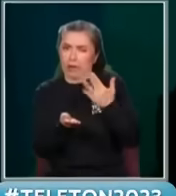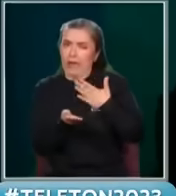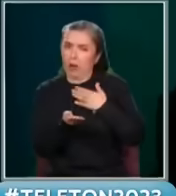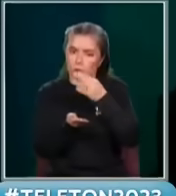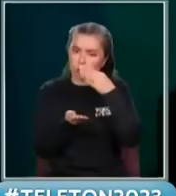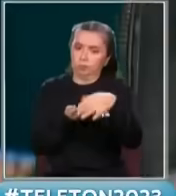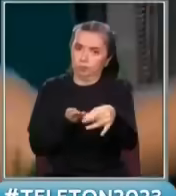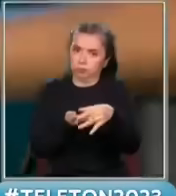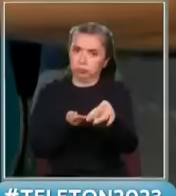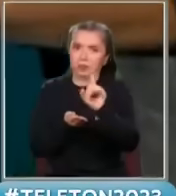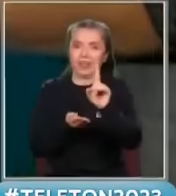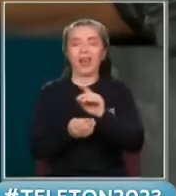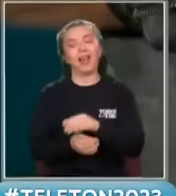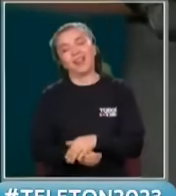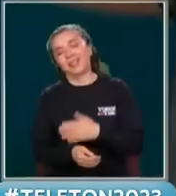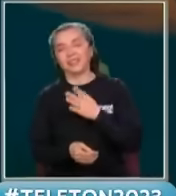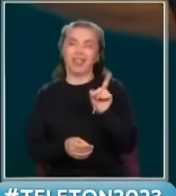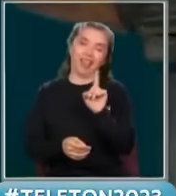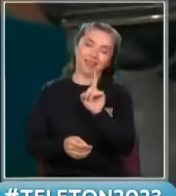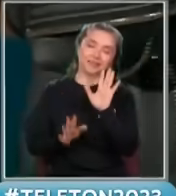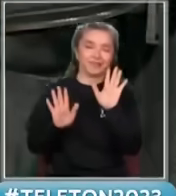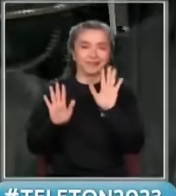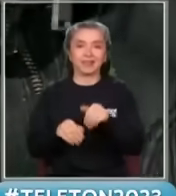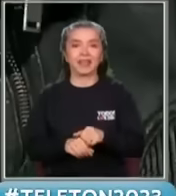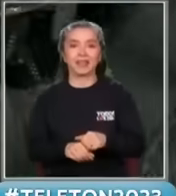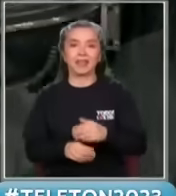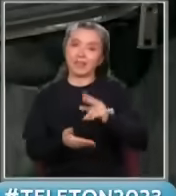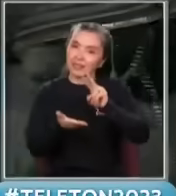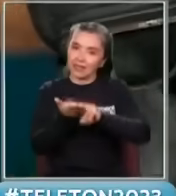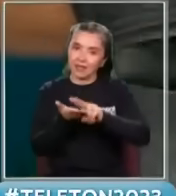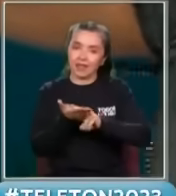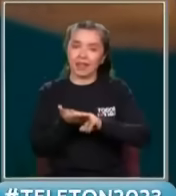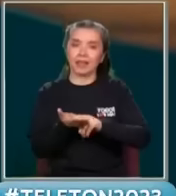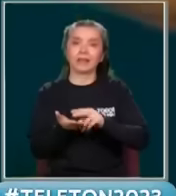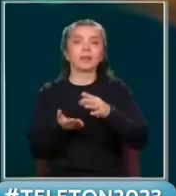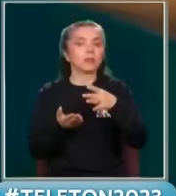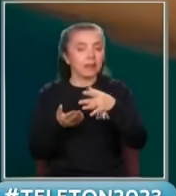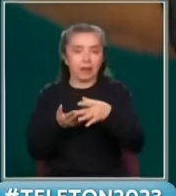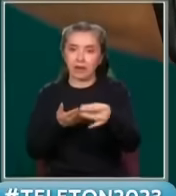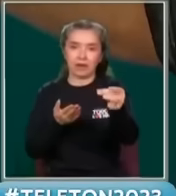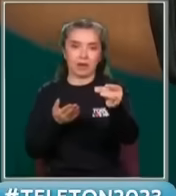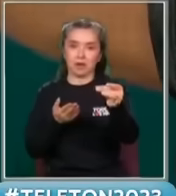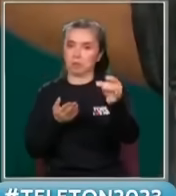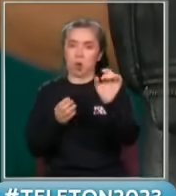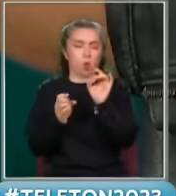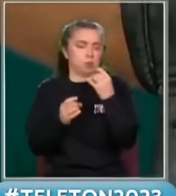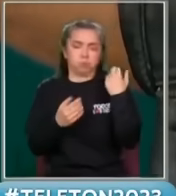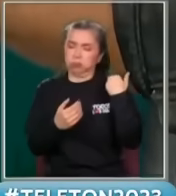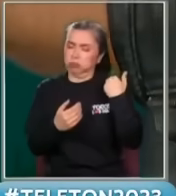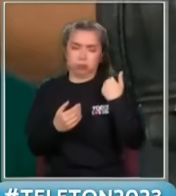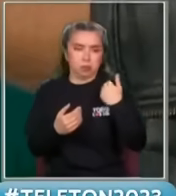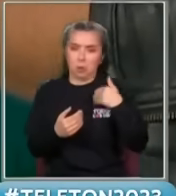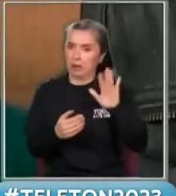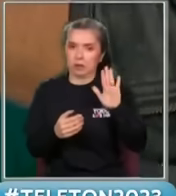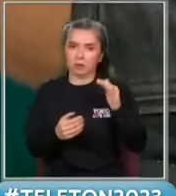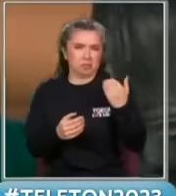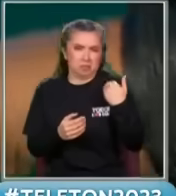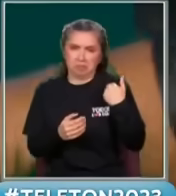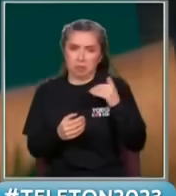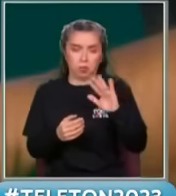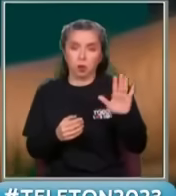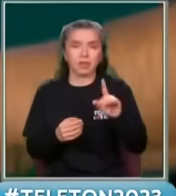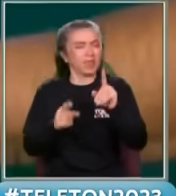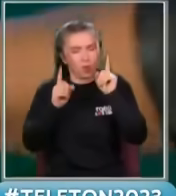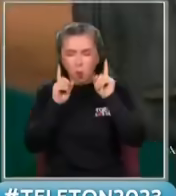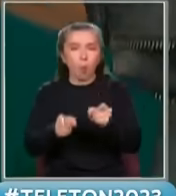nada. No, no, de verdad. De verdad, Nati, quiero que escojas completamente al azar, porque realmente no importa cuál escojas, igual la voy